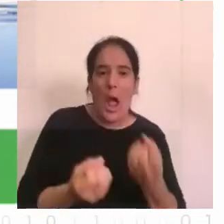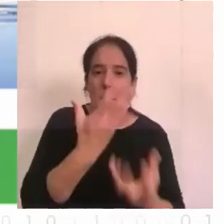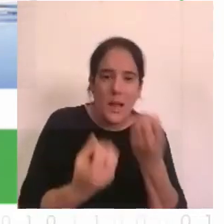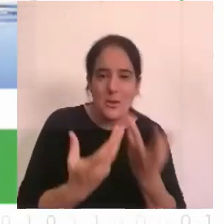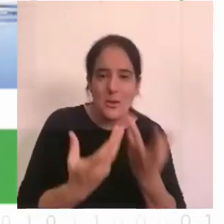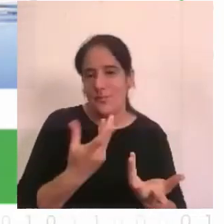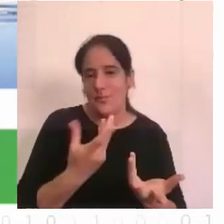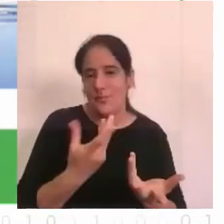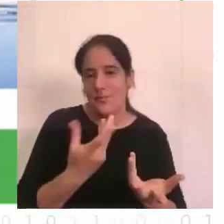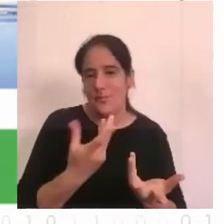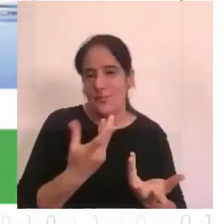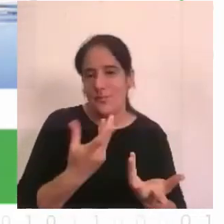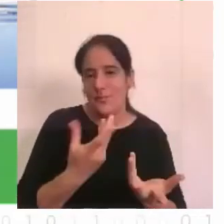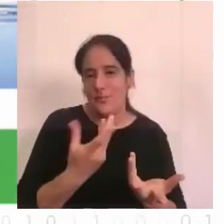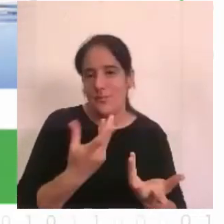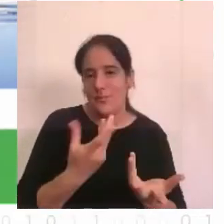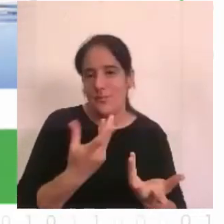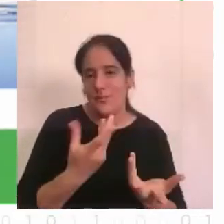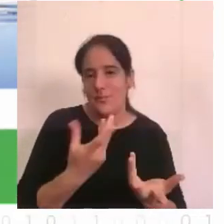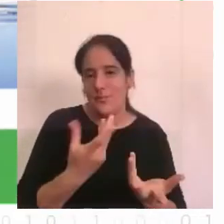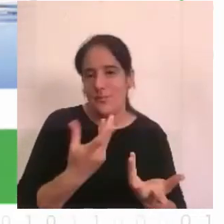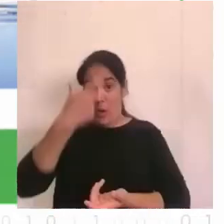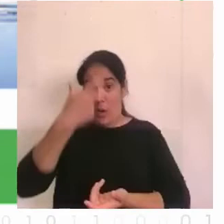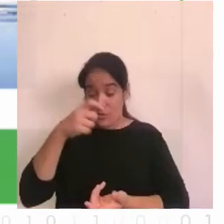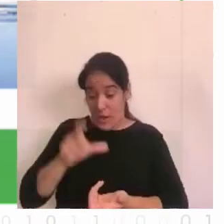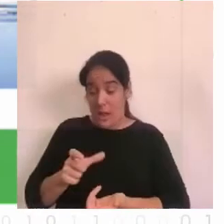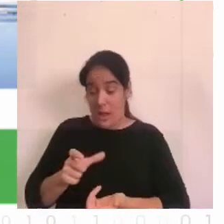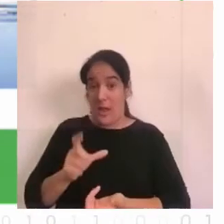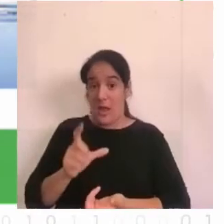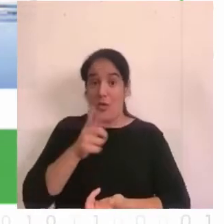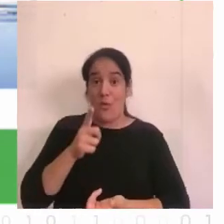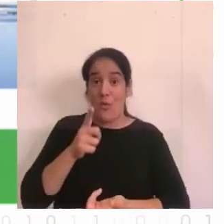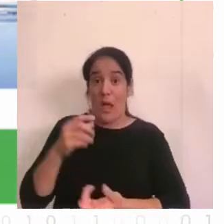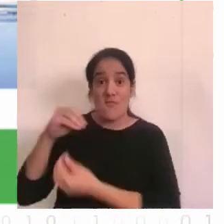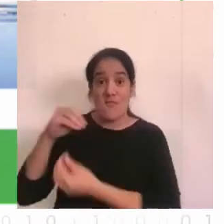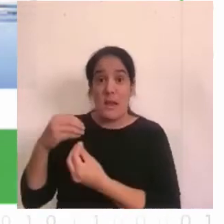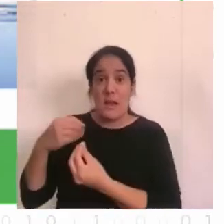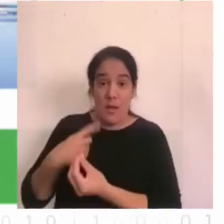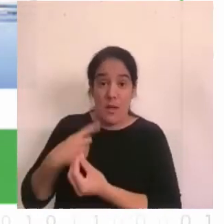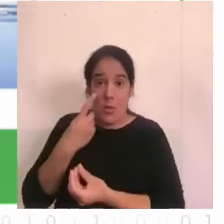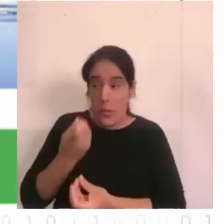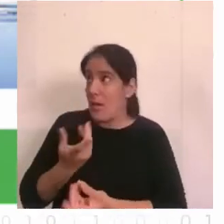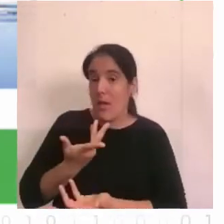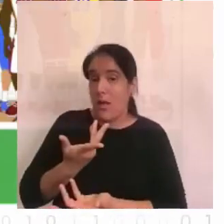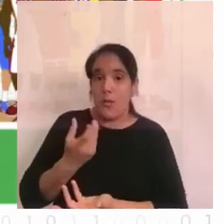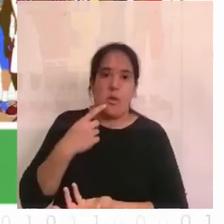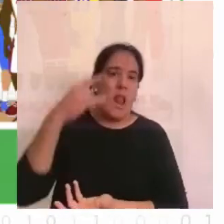playa. Entonces es mucho más difícil reconocerla como vaca. Un fenómeno parecido pasa en este